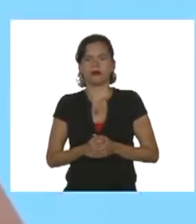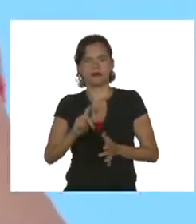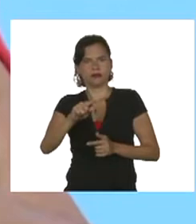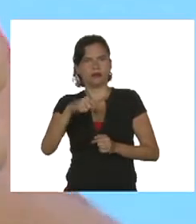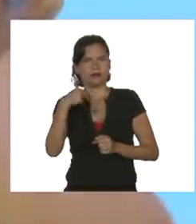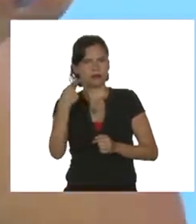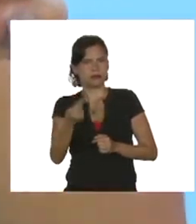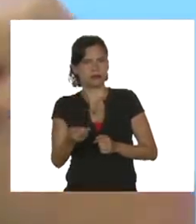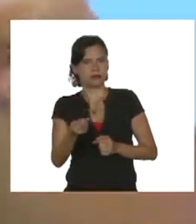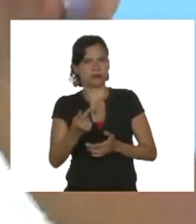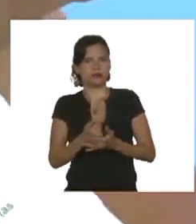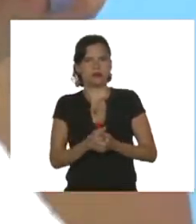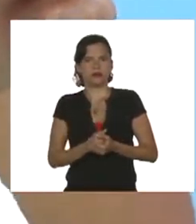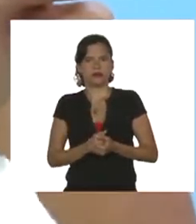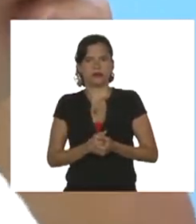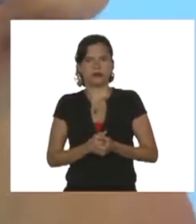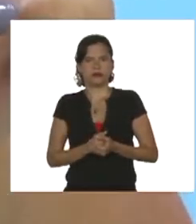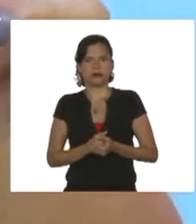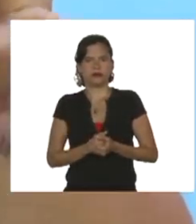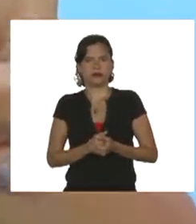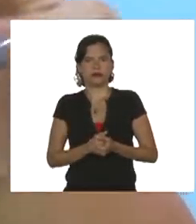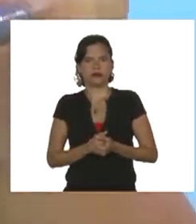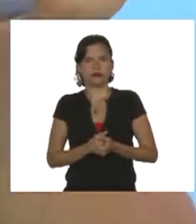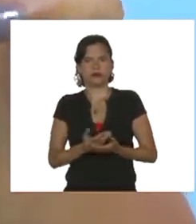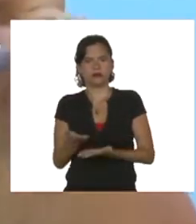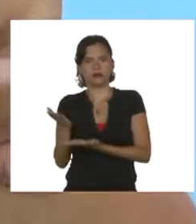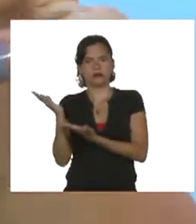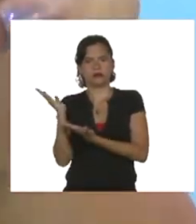Luego llegamos aquí.